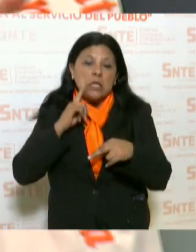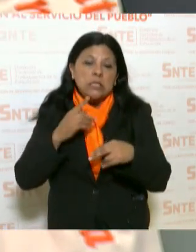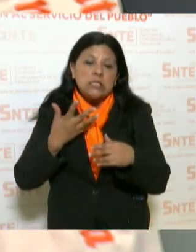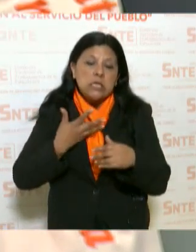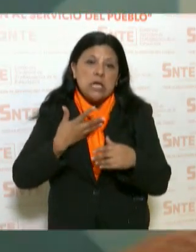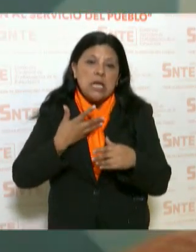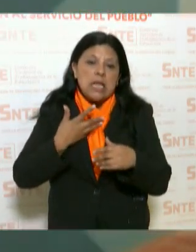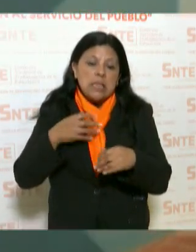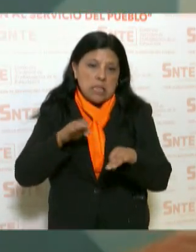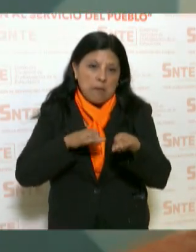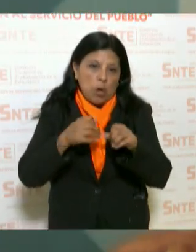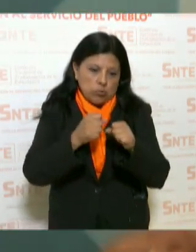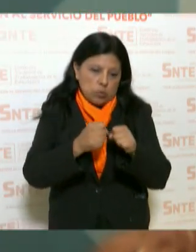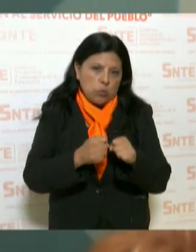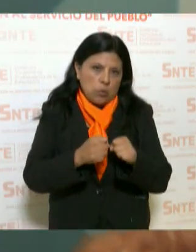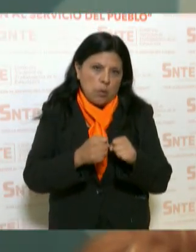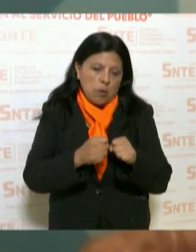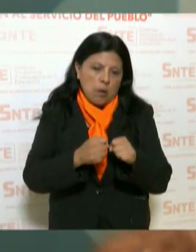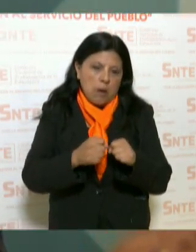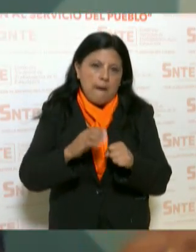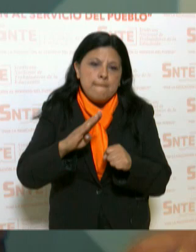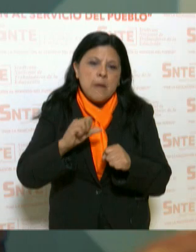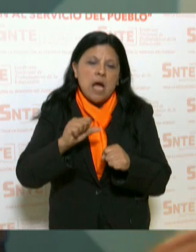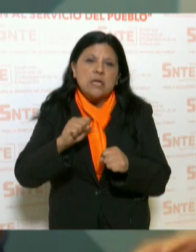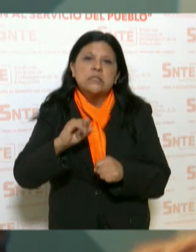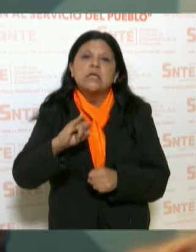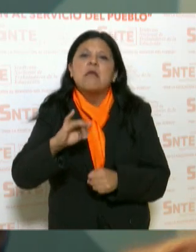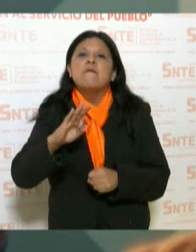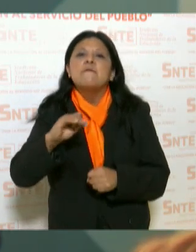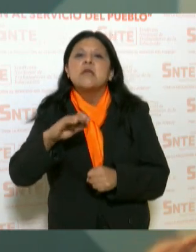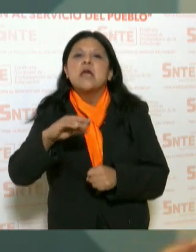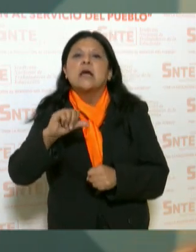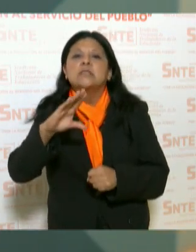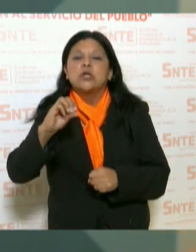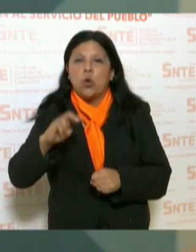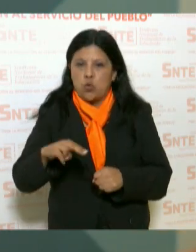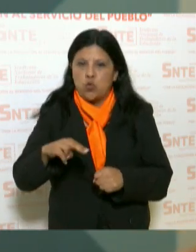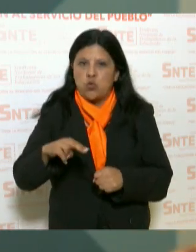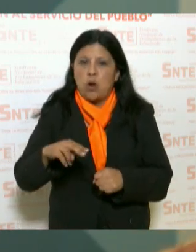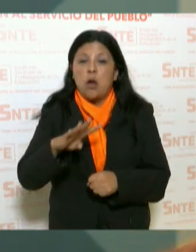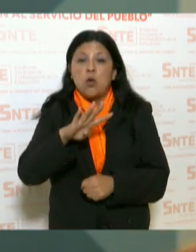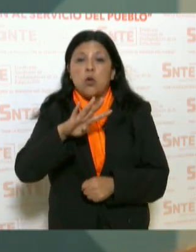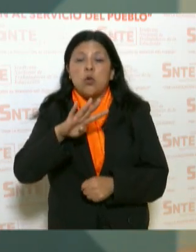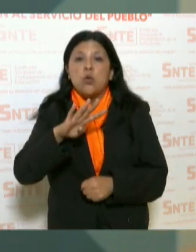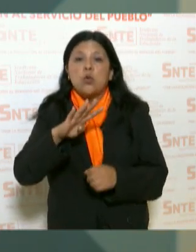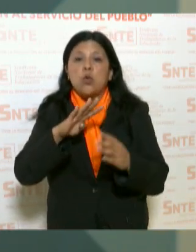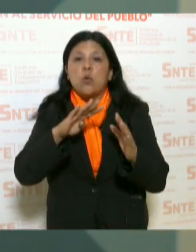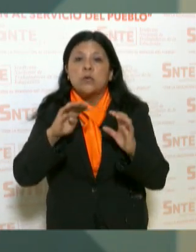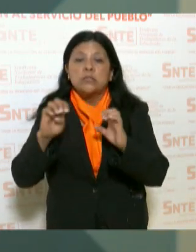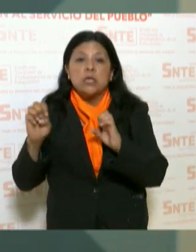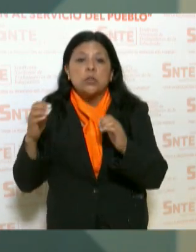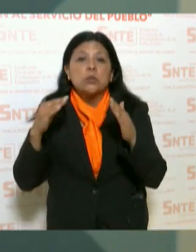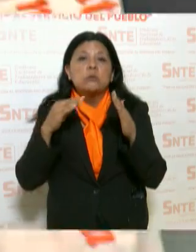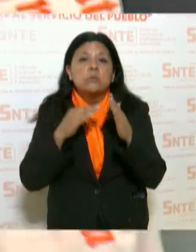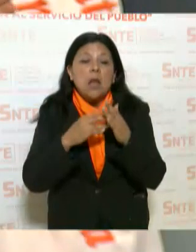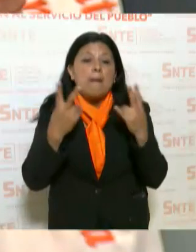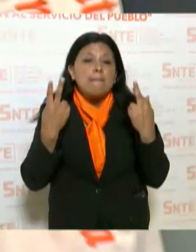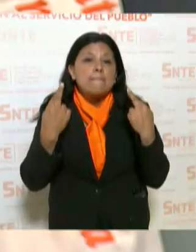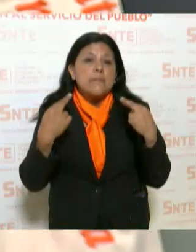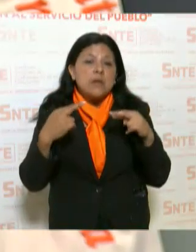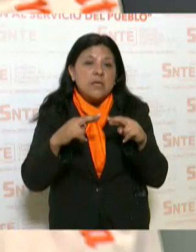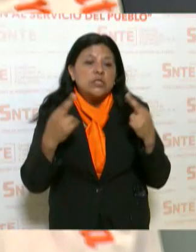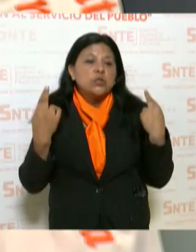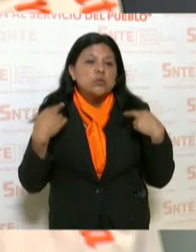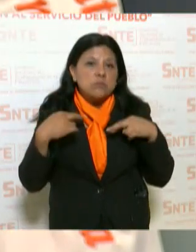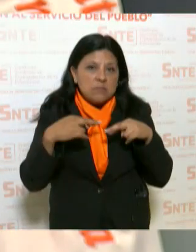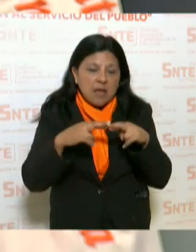Hemos basificado, como él lo acaba de externar, a 900,000 maestros, maestras.